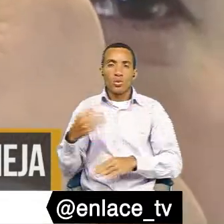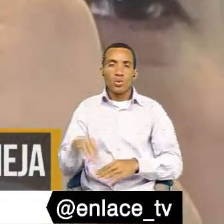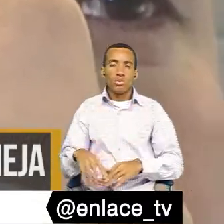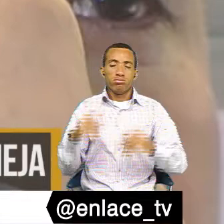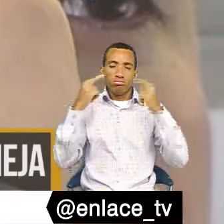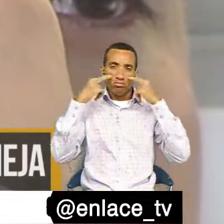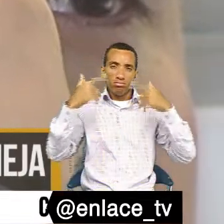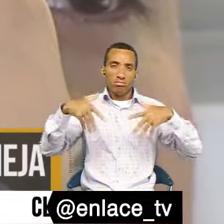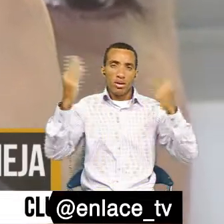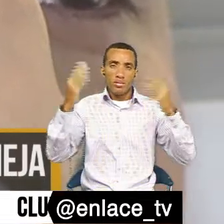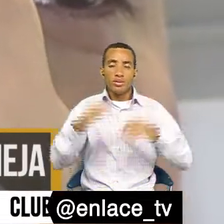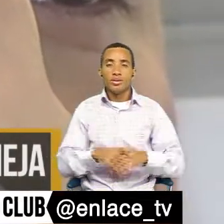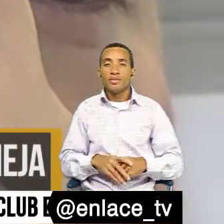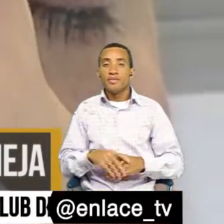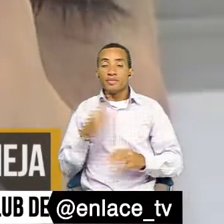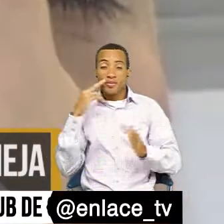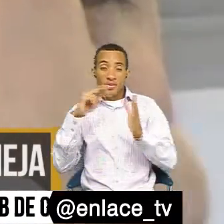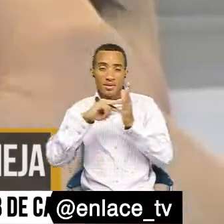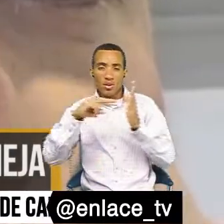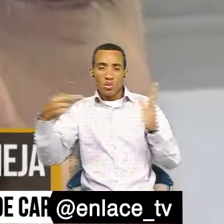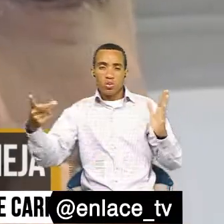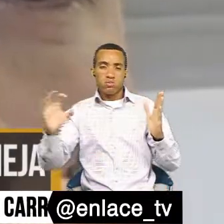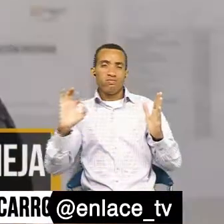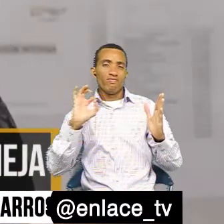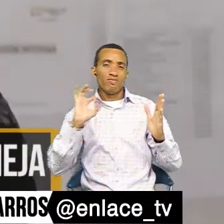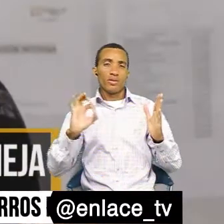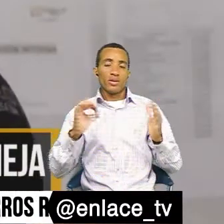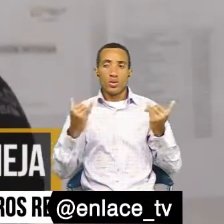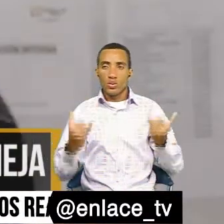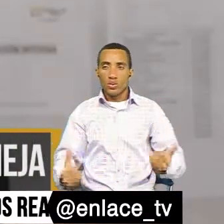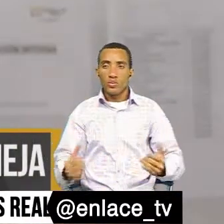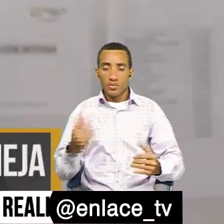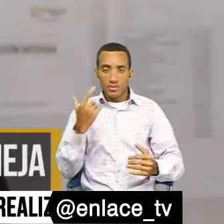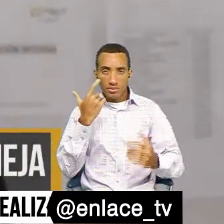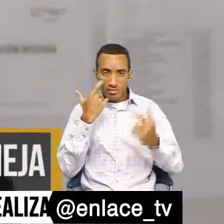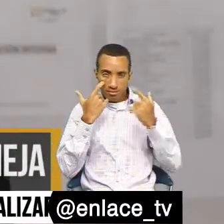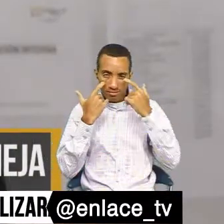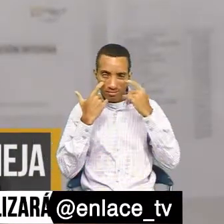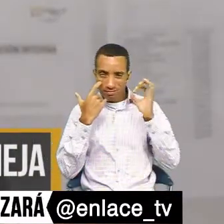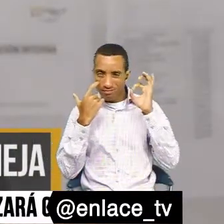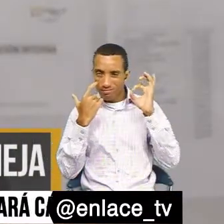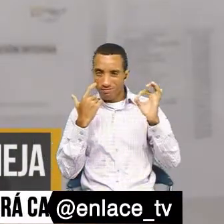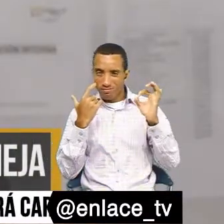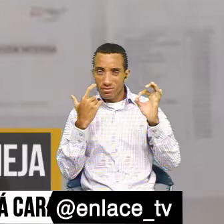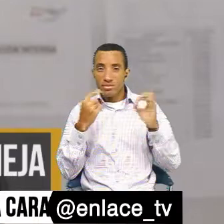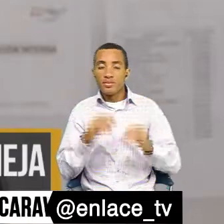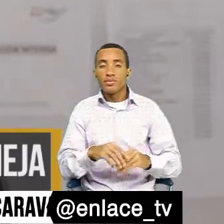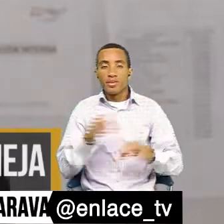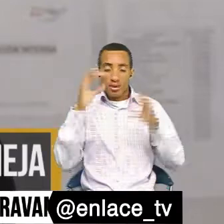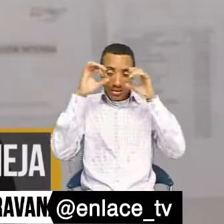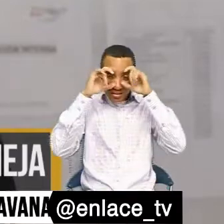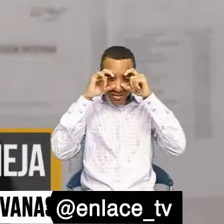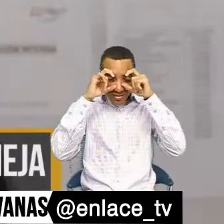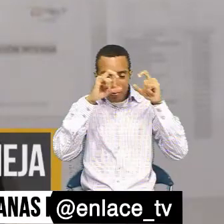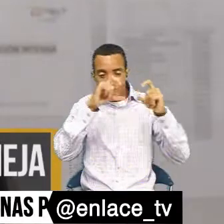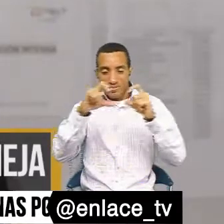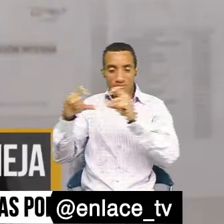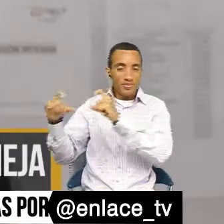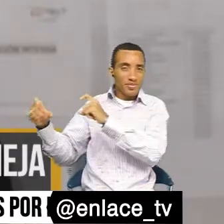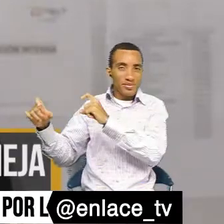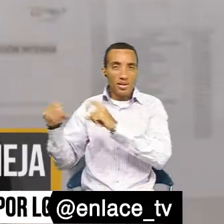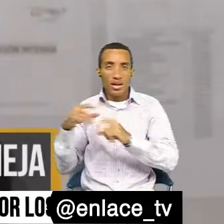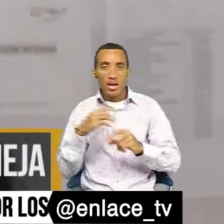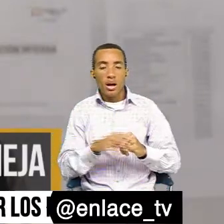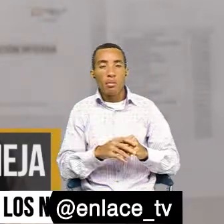tiene la máxima tecnología que existe en el mundo. Hoy tenemos el Contura Vision, que es lo máximo. Que se liberen de las gafas, de los lentes de contacto, que paguen